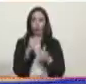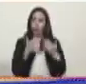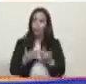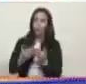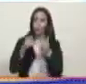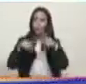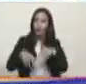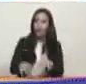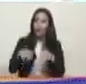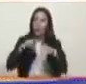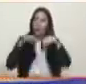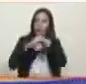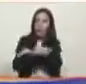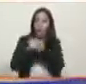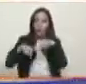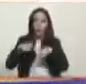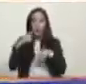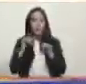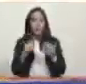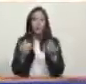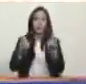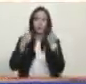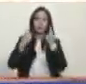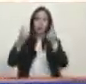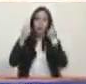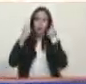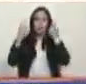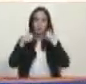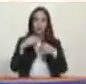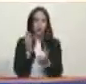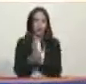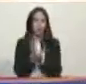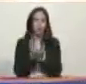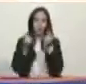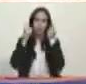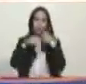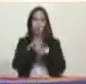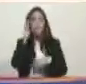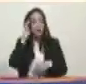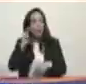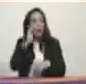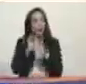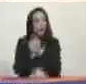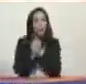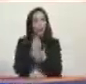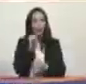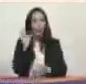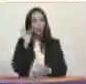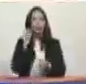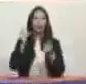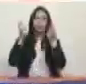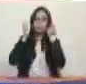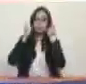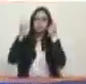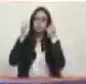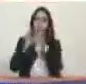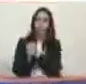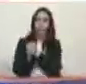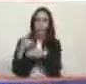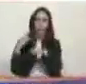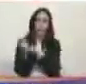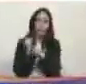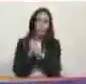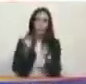de Caracas. Esta fue mi escuela, mi aula. Aquí estuvieron mis maestros. Y los maestros fueron mis compañeros de